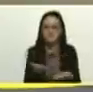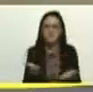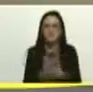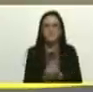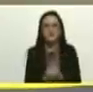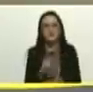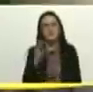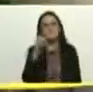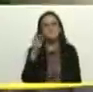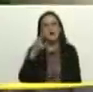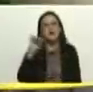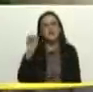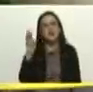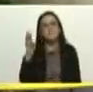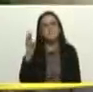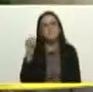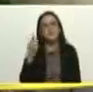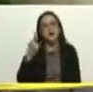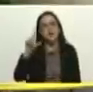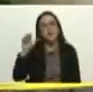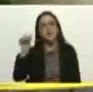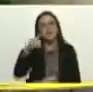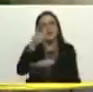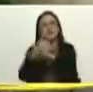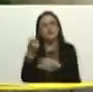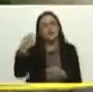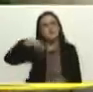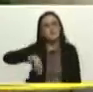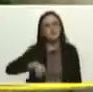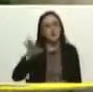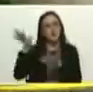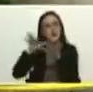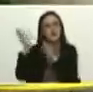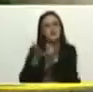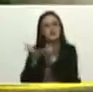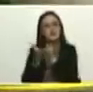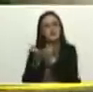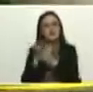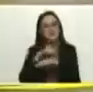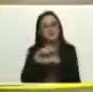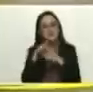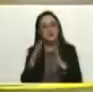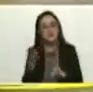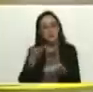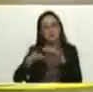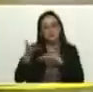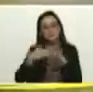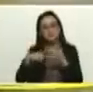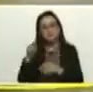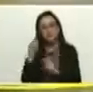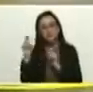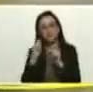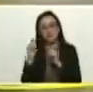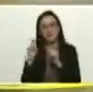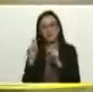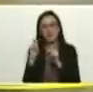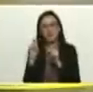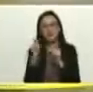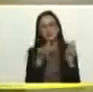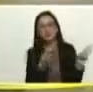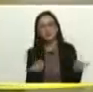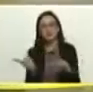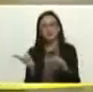Paula Arenas, directora de Inversión Extranjera y Servicios del Ministerio de Comercio, Industria y Turismo, bienvenida.